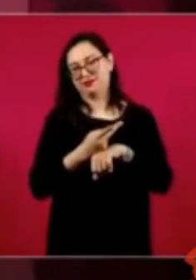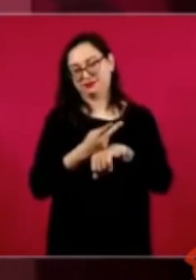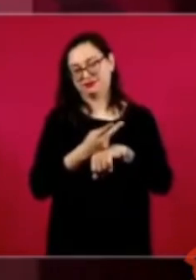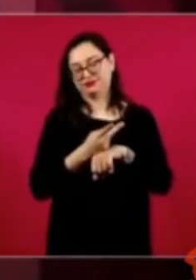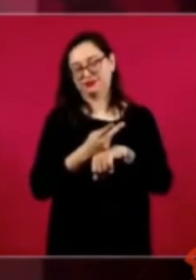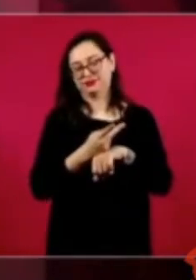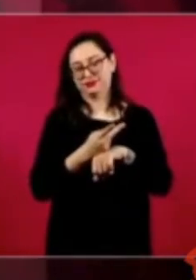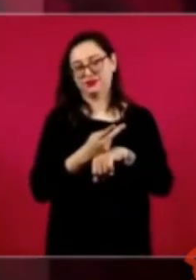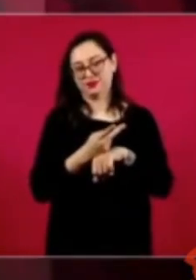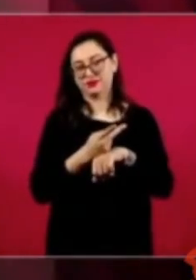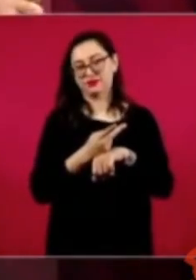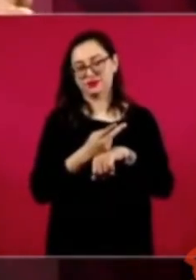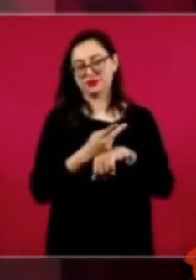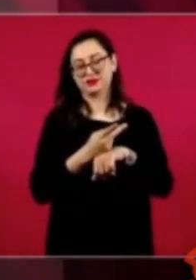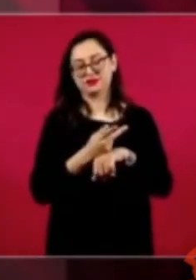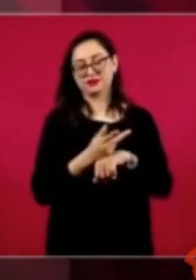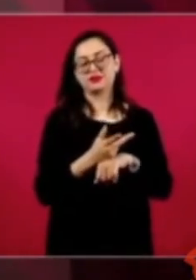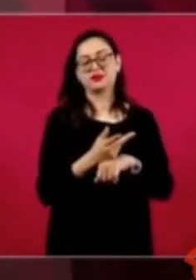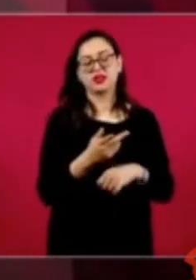¿Por qué fue el tapado? Porque